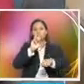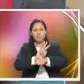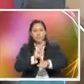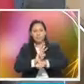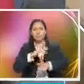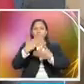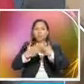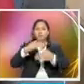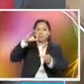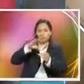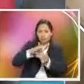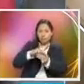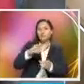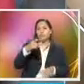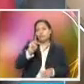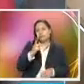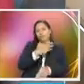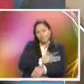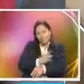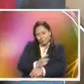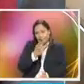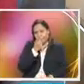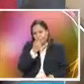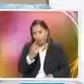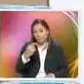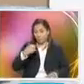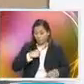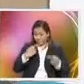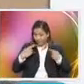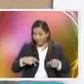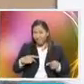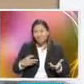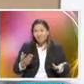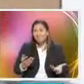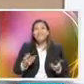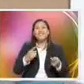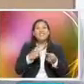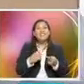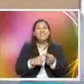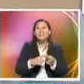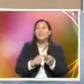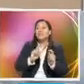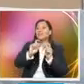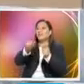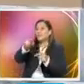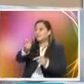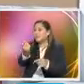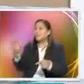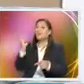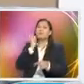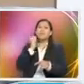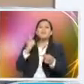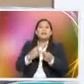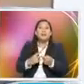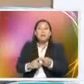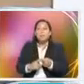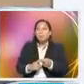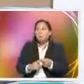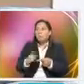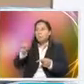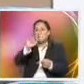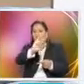de las próximas votaciones, pero te voy a ser muy sincero. Yo como ciudadano no tengo idea por quién voy a votar. ¿Por qué? Porque no sé ni quiénes